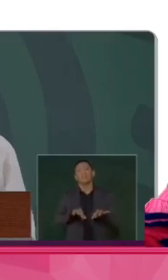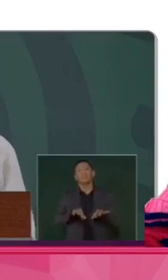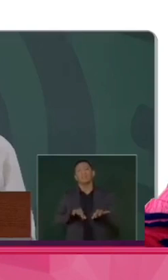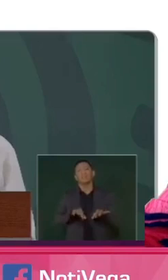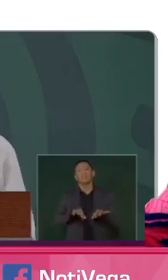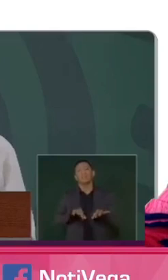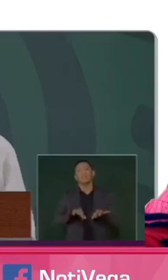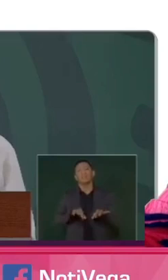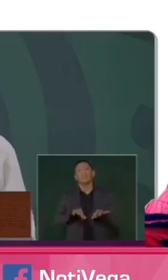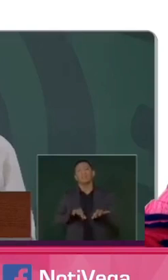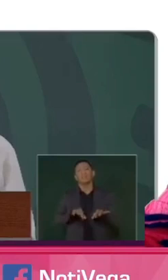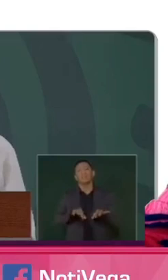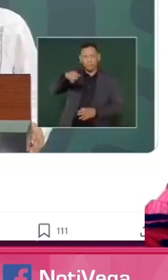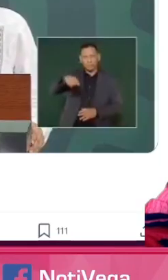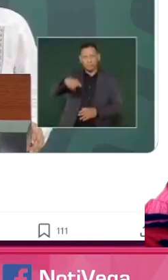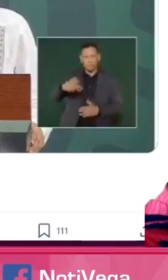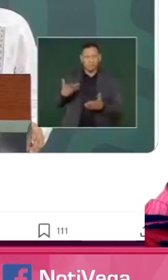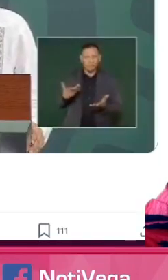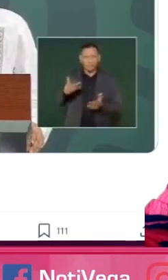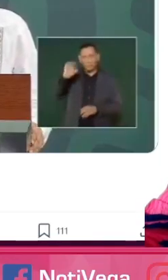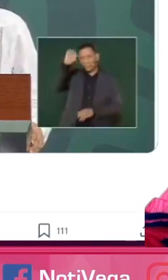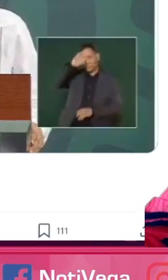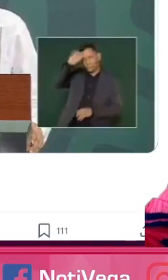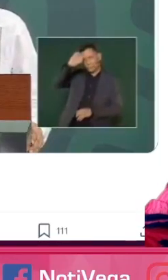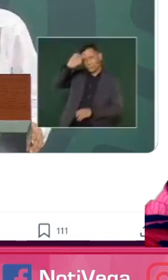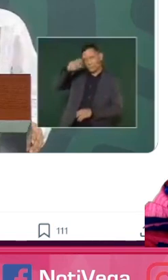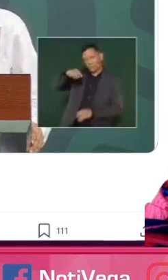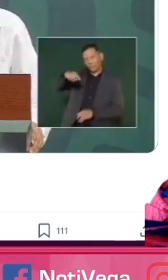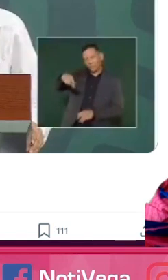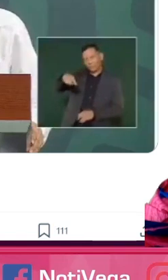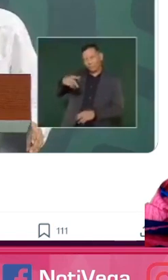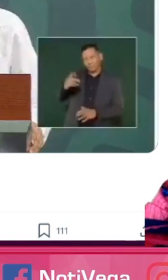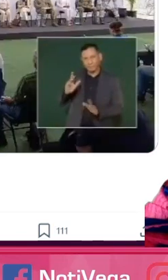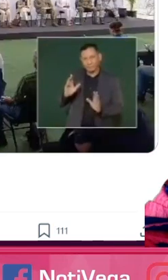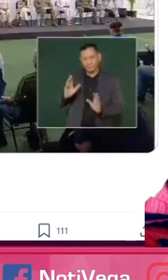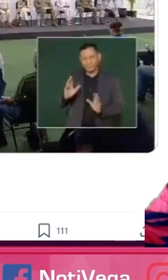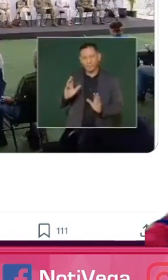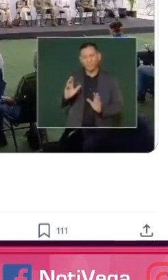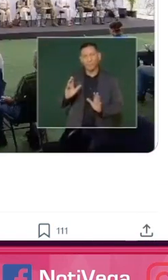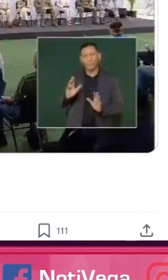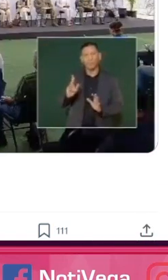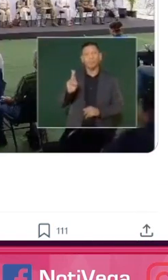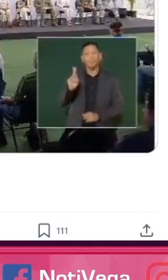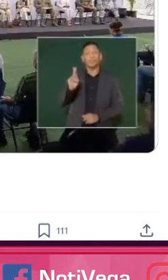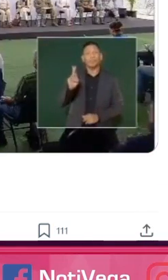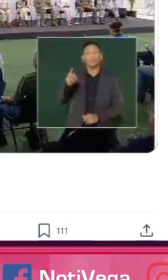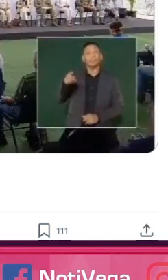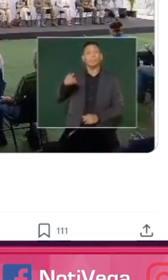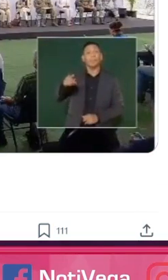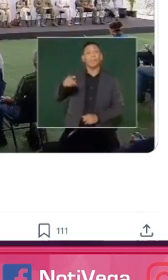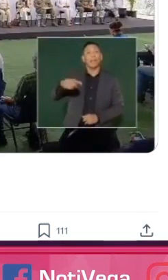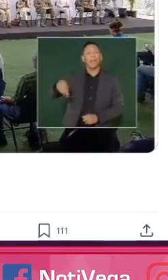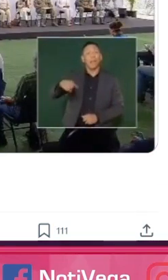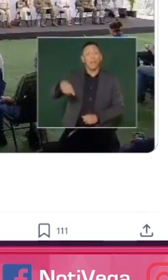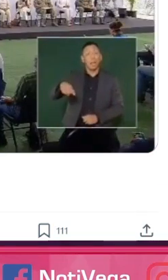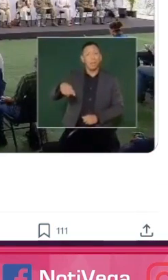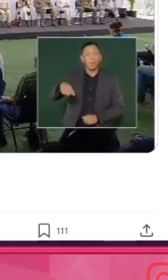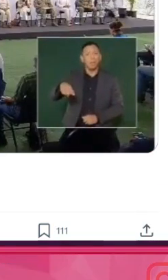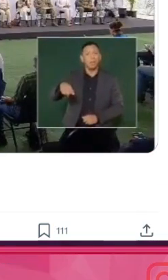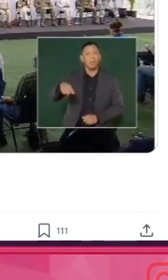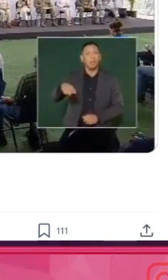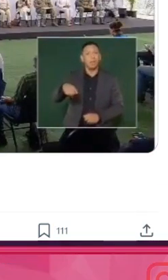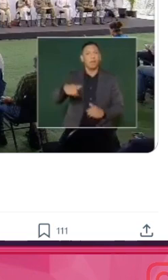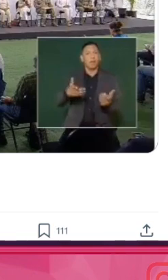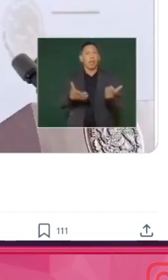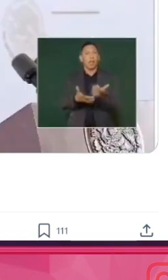silenciado y que no quiere que esto le afecte esto que salió a decir el presidente. Al parecer, pues bueno, pues ya le llegó su